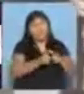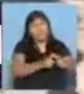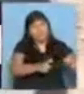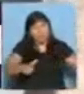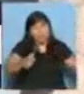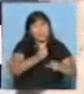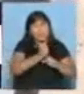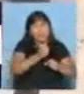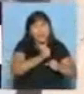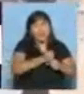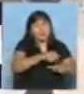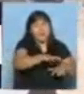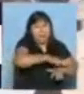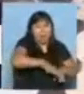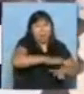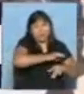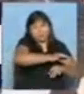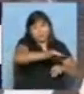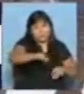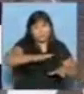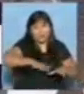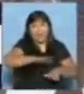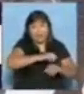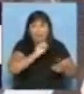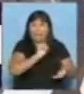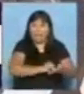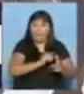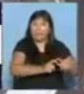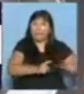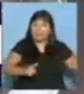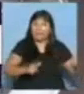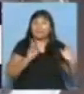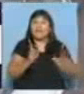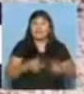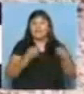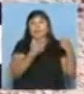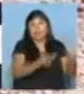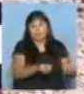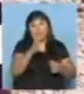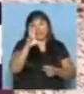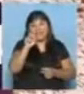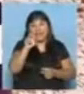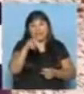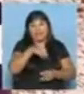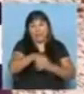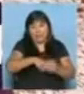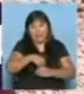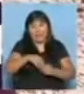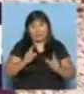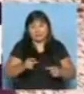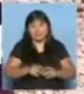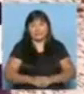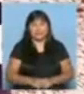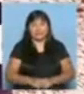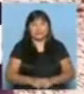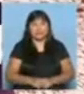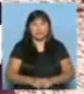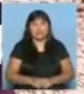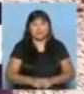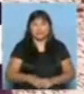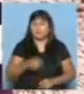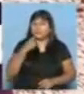en producción y además de eso vamos a beneficiar casi 30 familias. Y por otro lado, ¿qué se va a producir ahí? ¿O qué se está, a